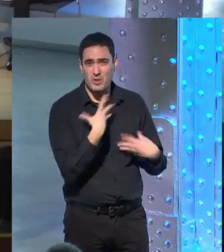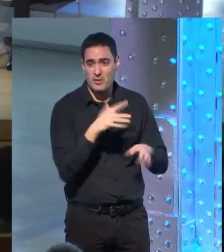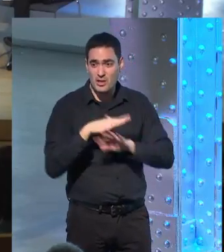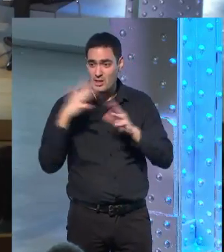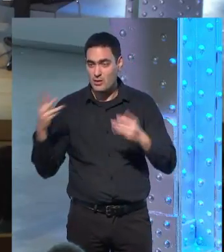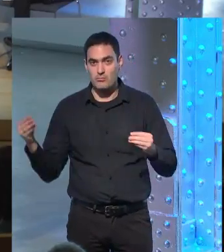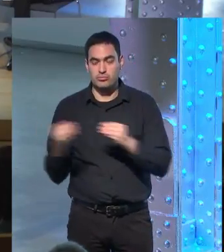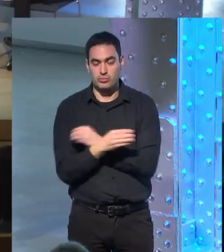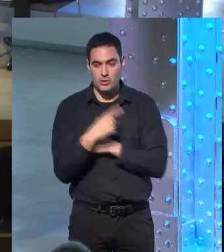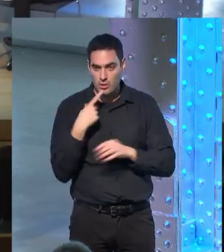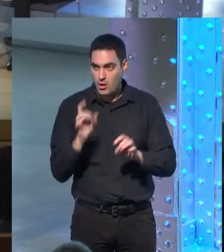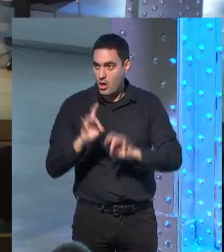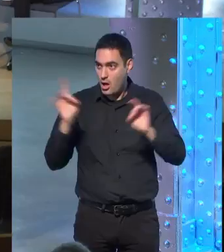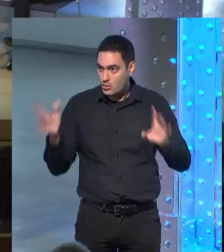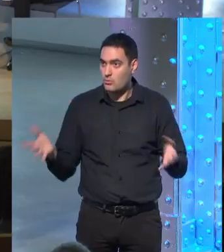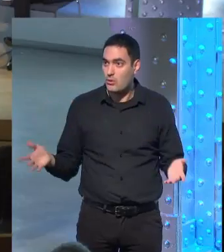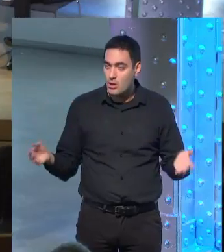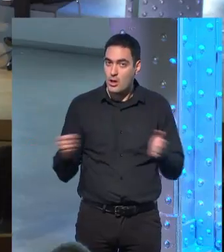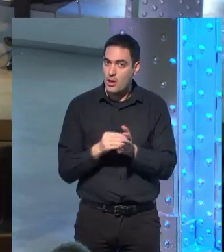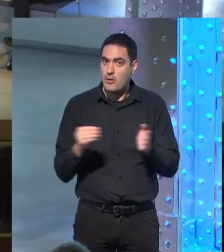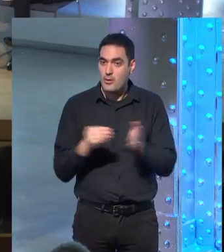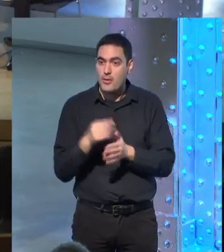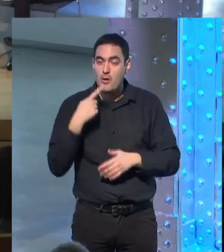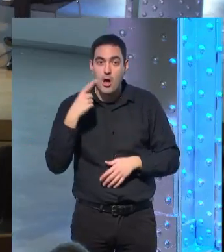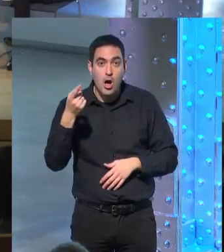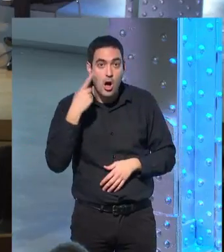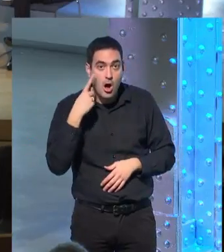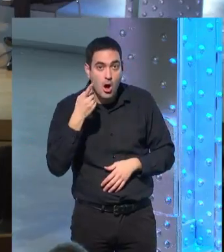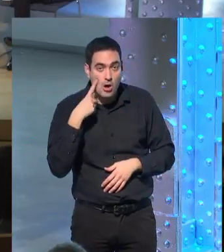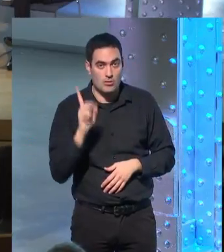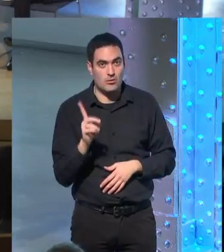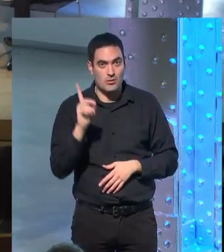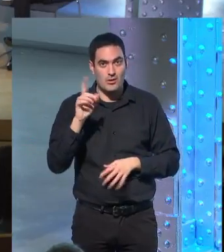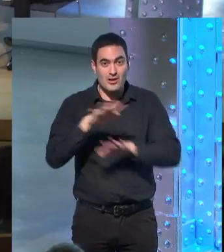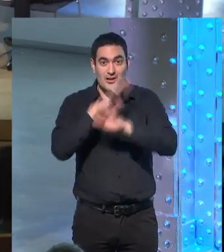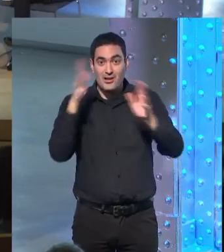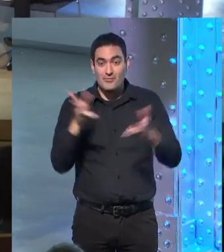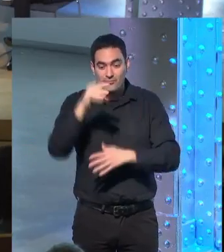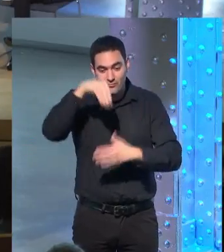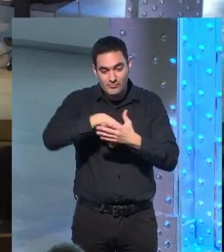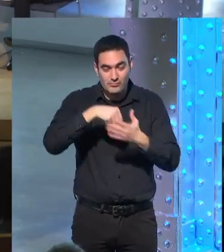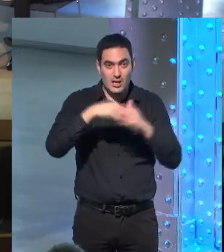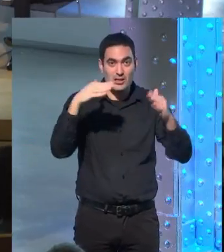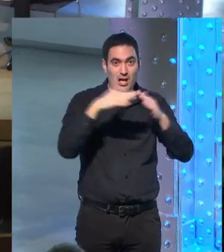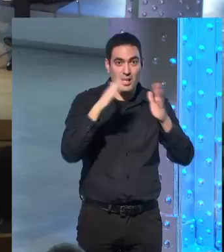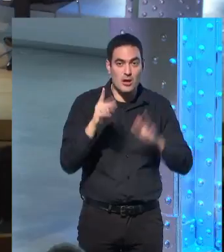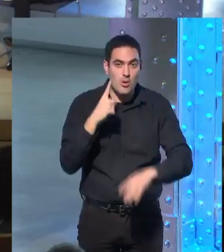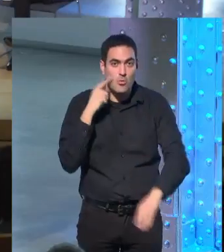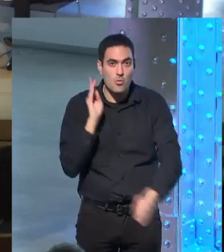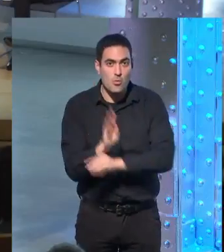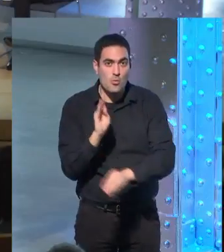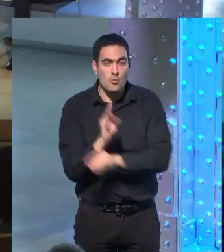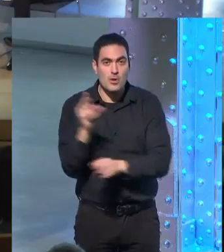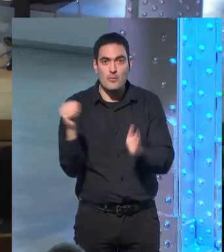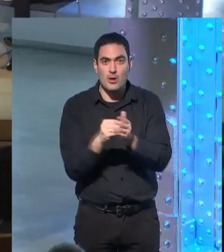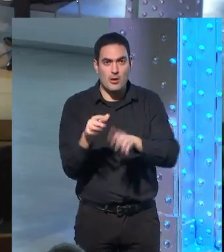pone en Internet. Digo, pues claro que sí, porque a veces dices, ojo con los contenidos que dejamos de explicar en casa, muchas